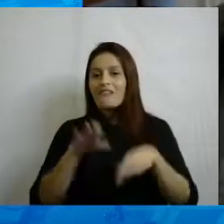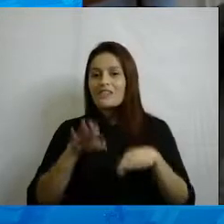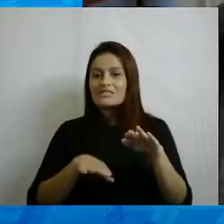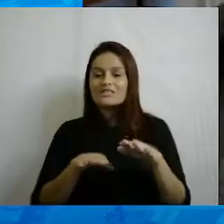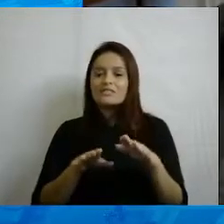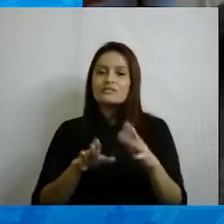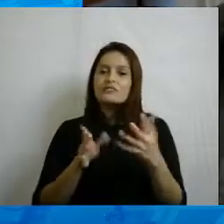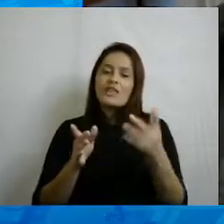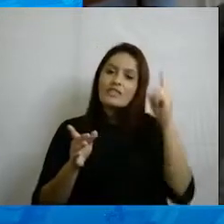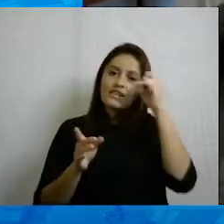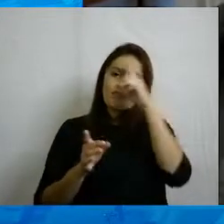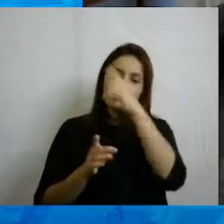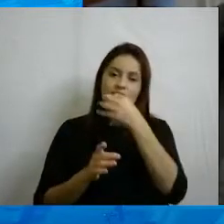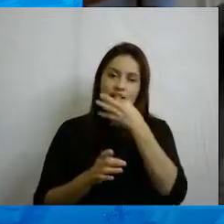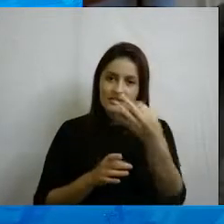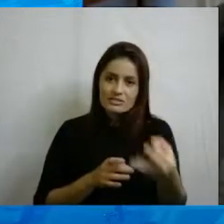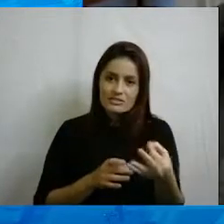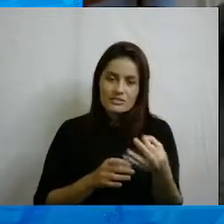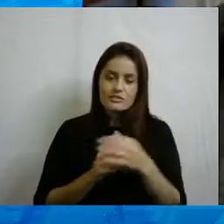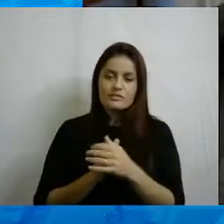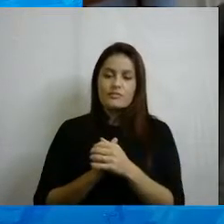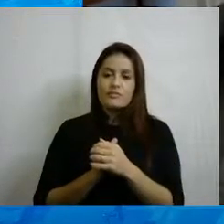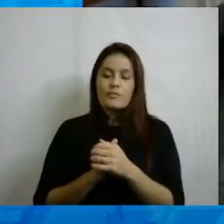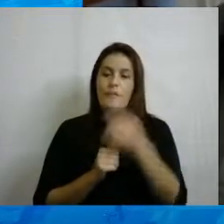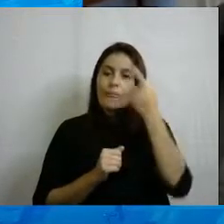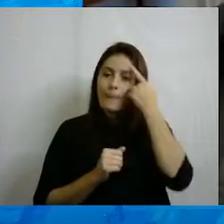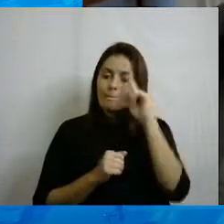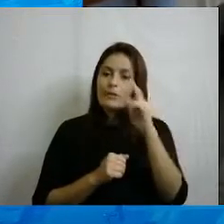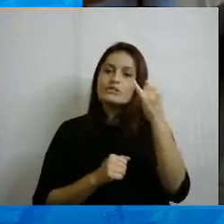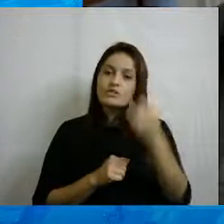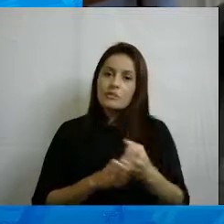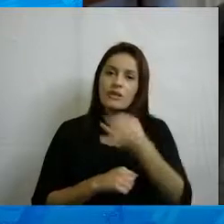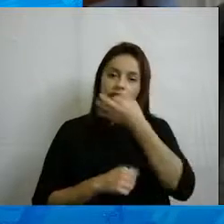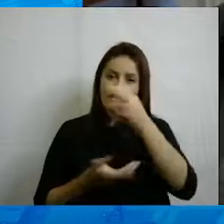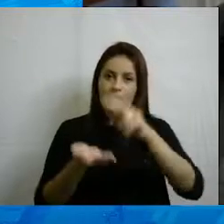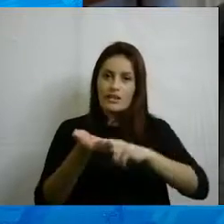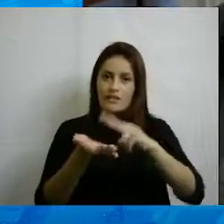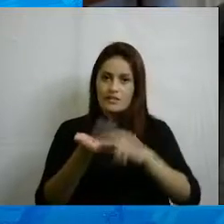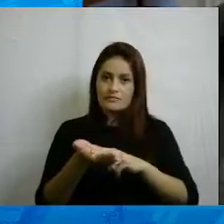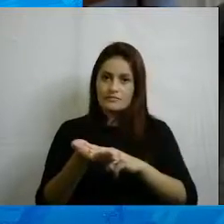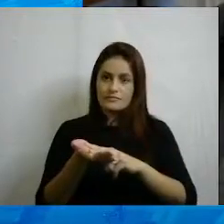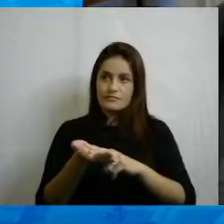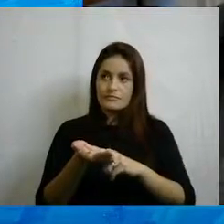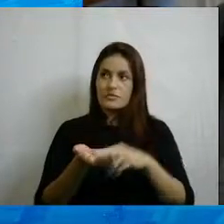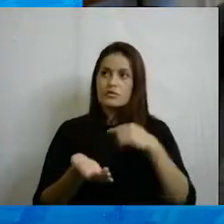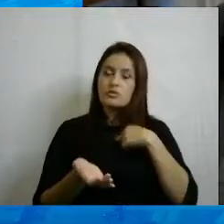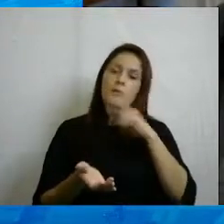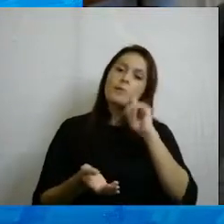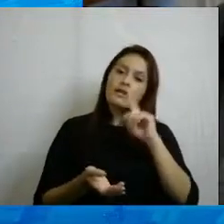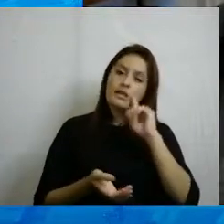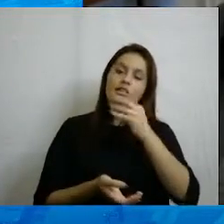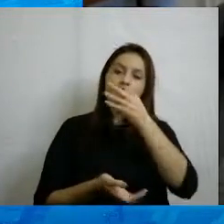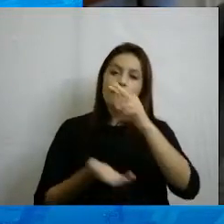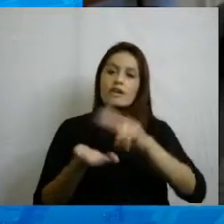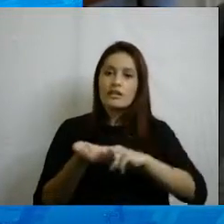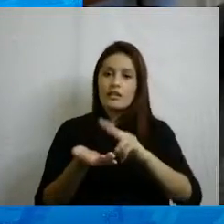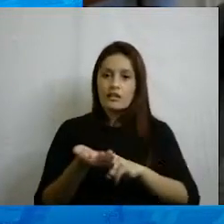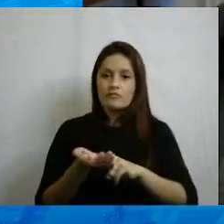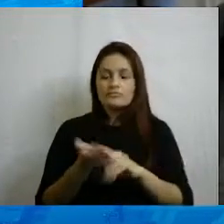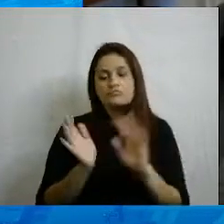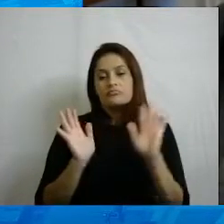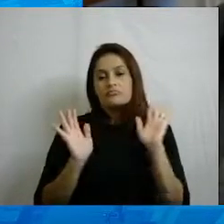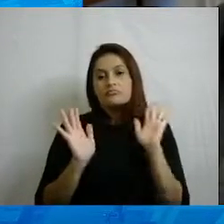filtro para poder decir las cosas, pero siempre hablo con la verdad. Nunca ando mintiendo y siempre digo la verdad, duela quien le